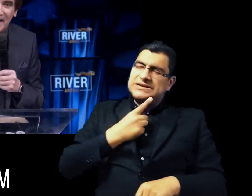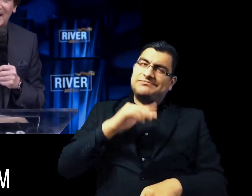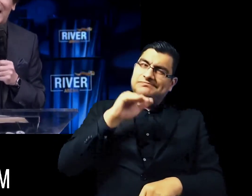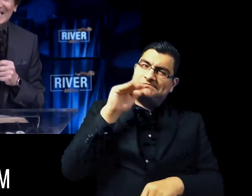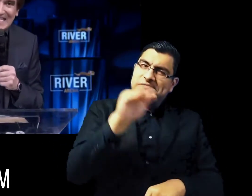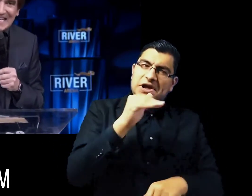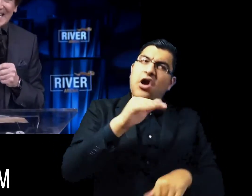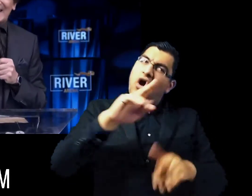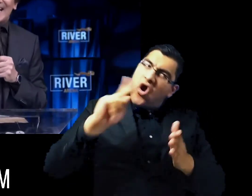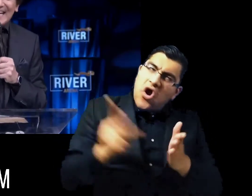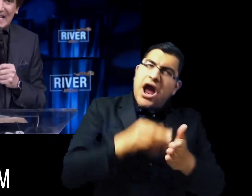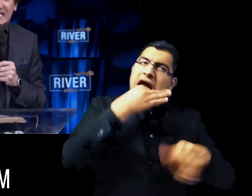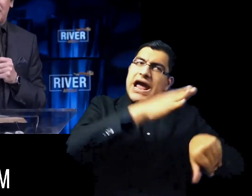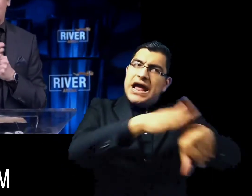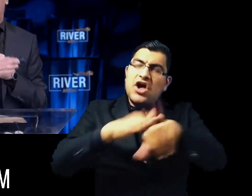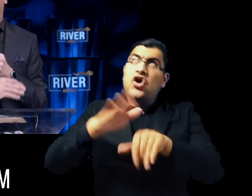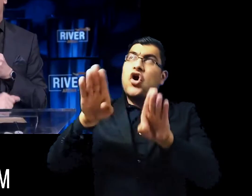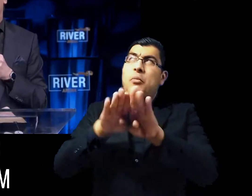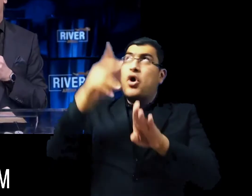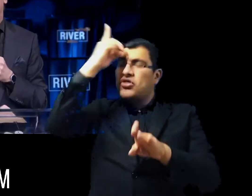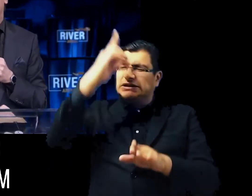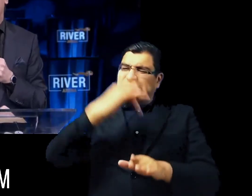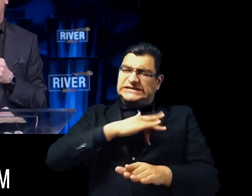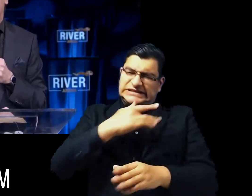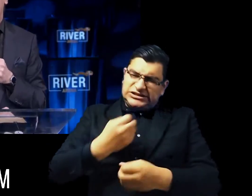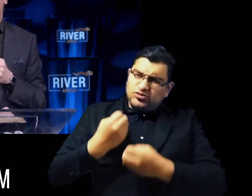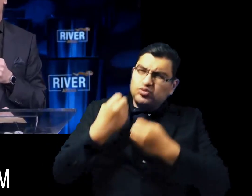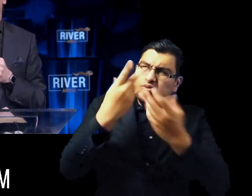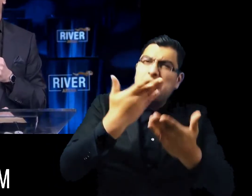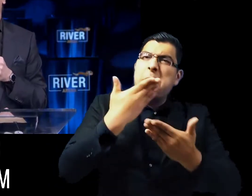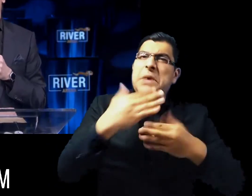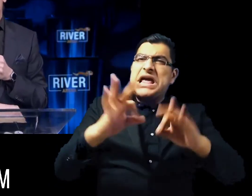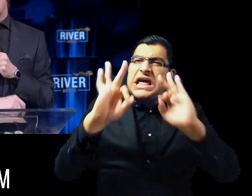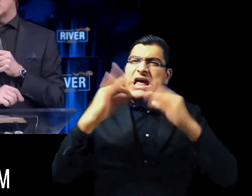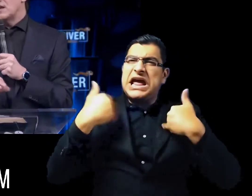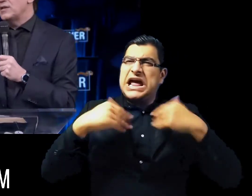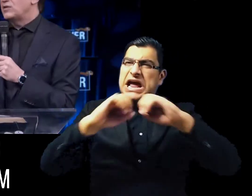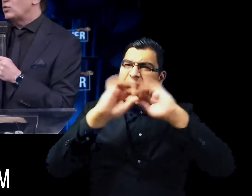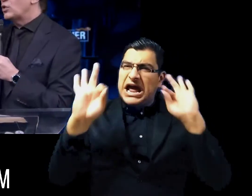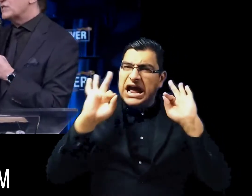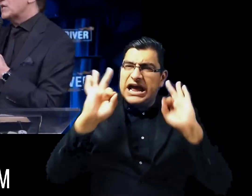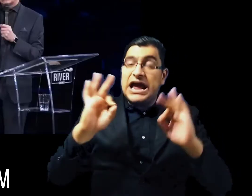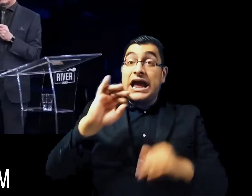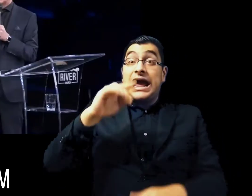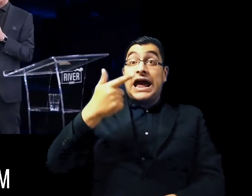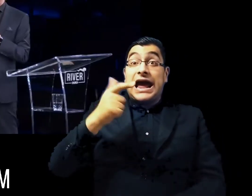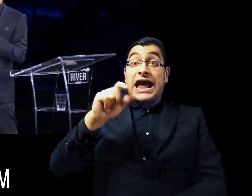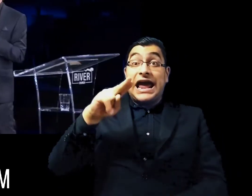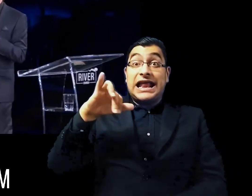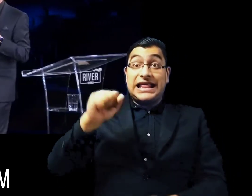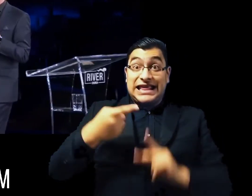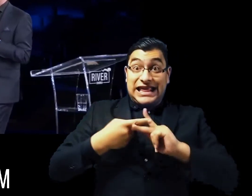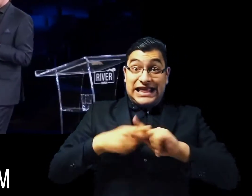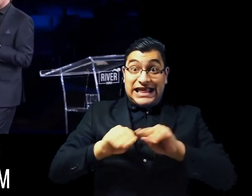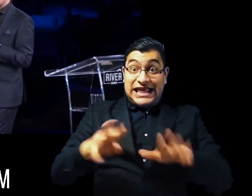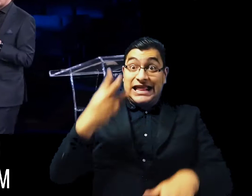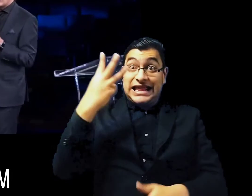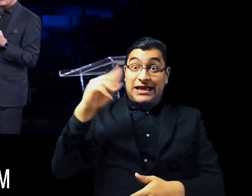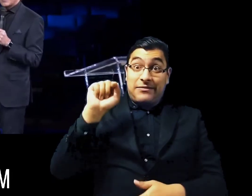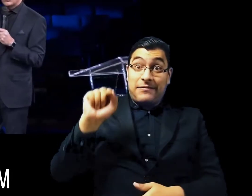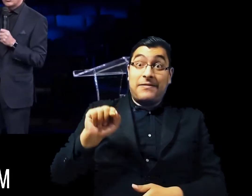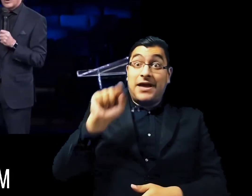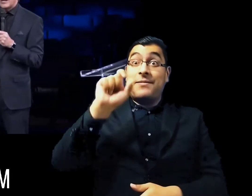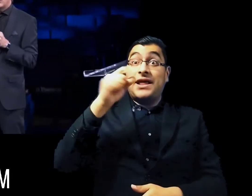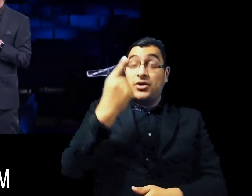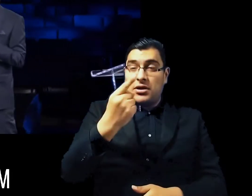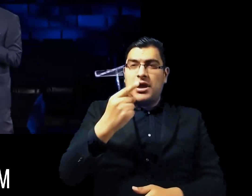a hablar acerca de la gracia bien entendida. Génesis 3:21 dice, y Jehová hizo al